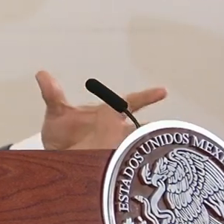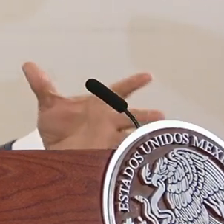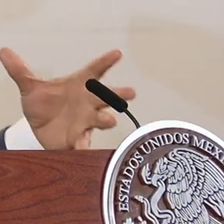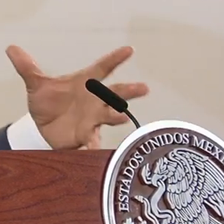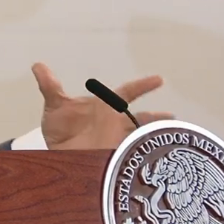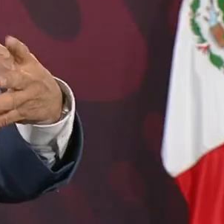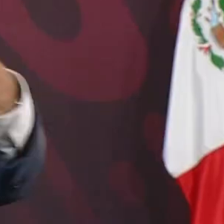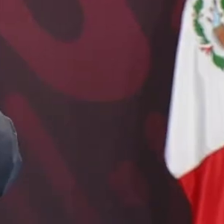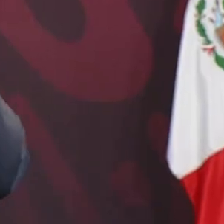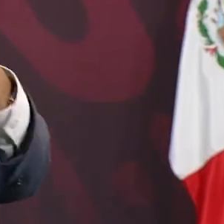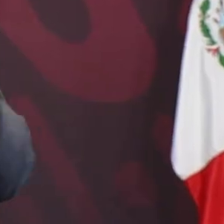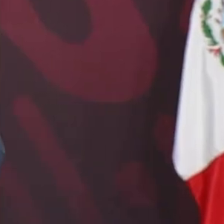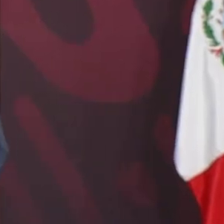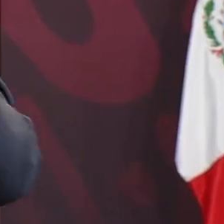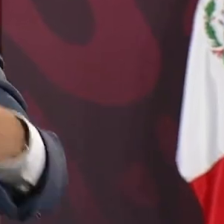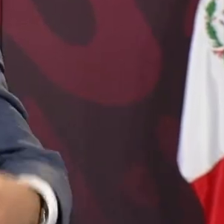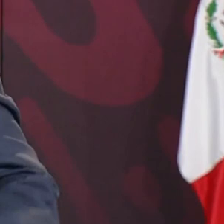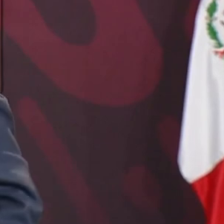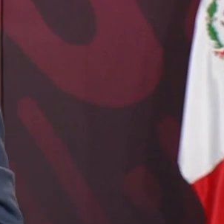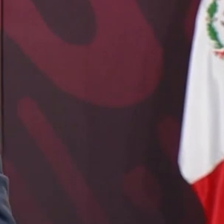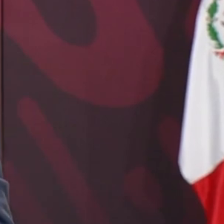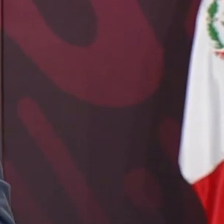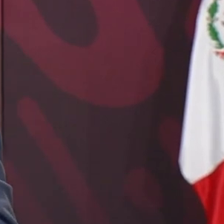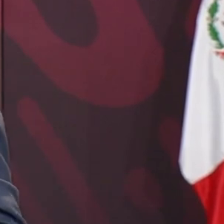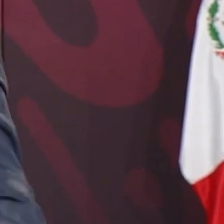por las